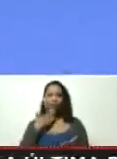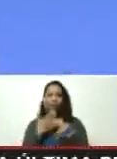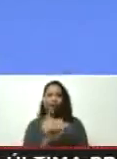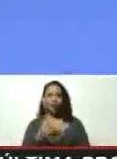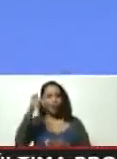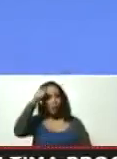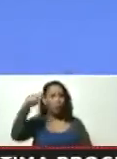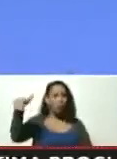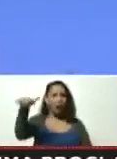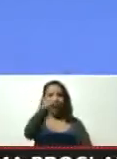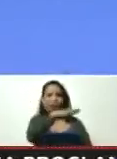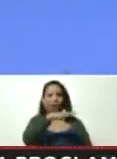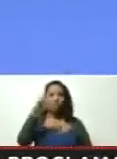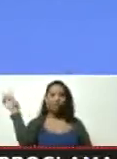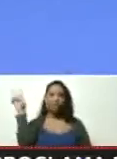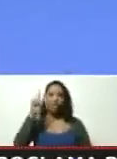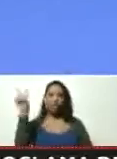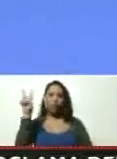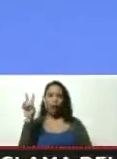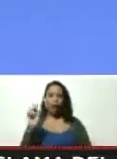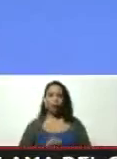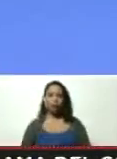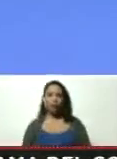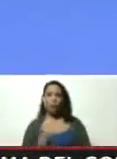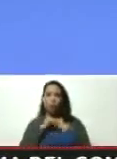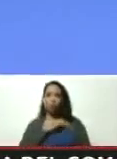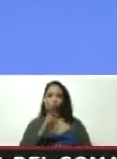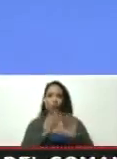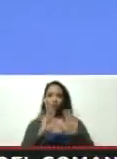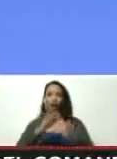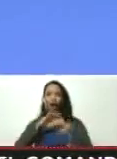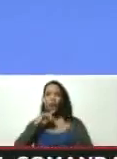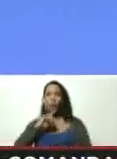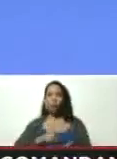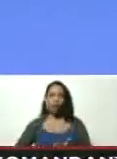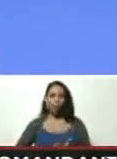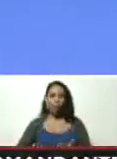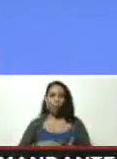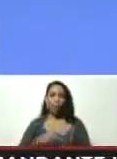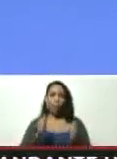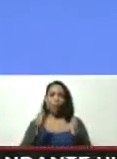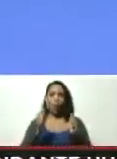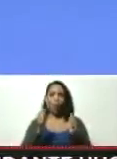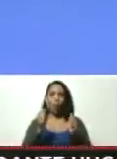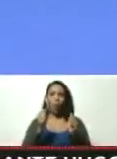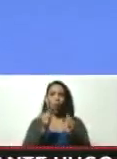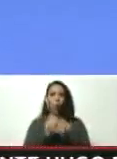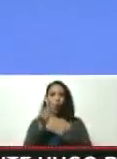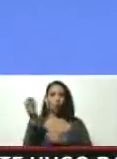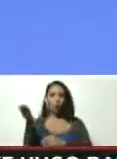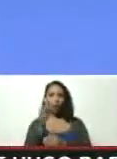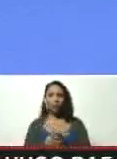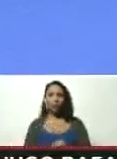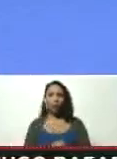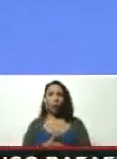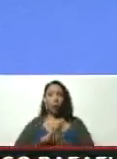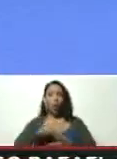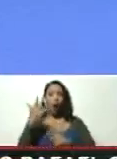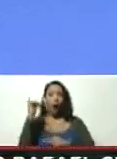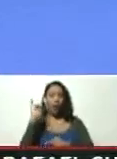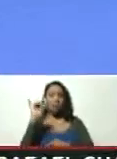pueblo de Venezuela. Hemos cumplido, presidente, con usted, porque creo que tenía cerca